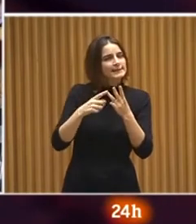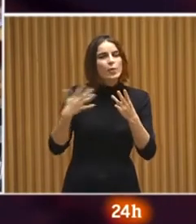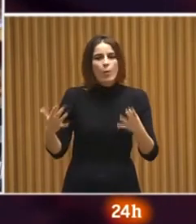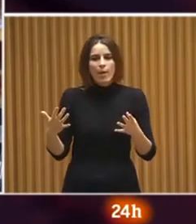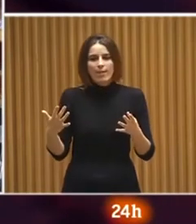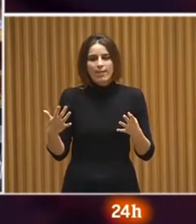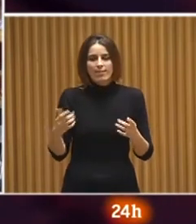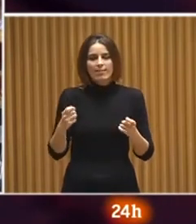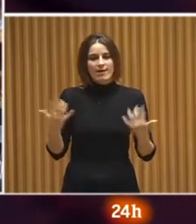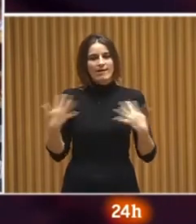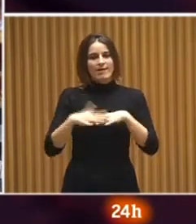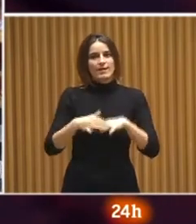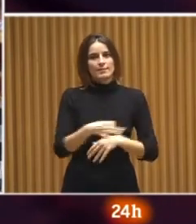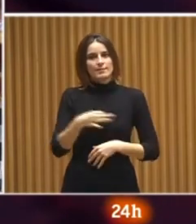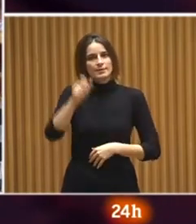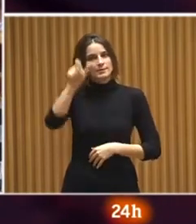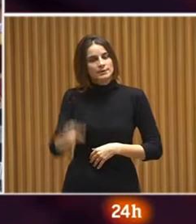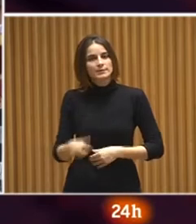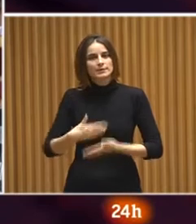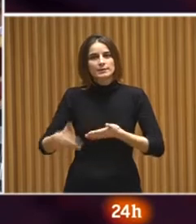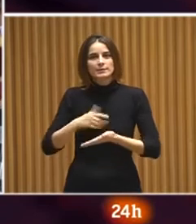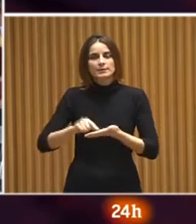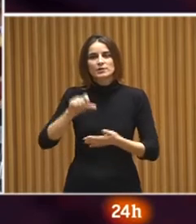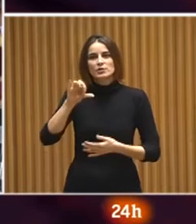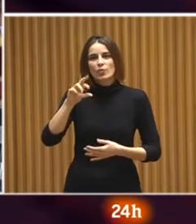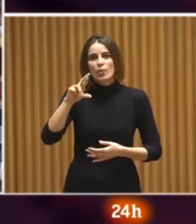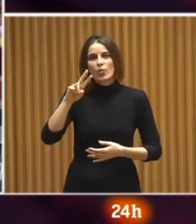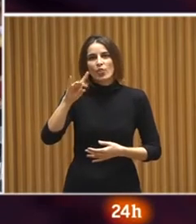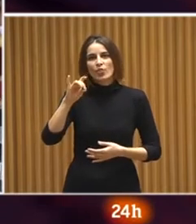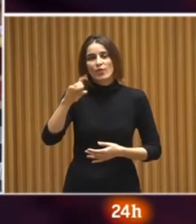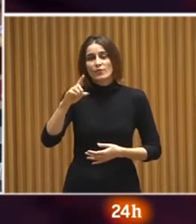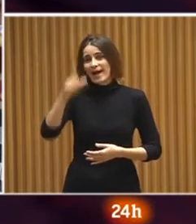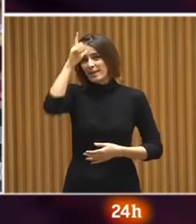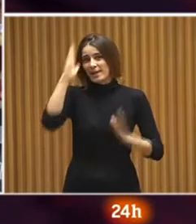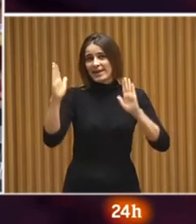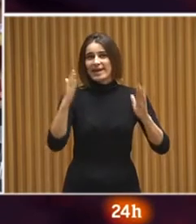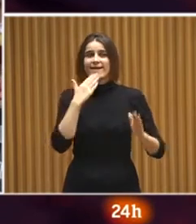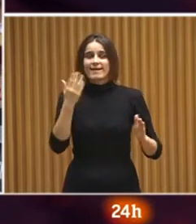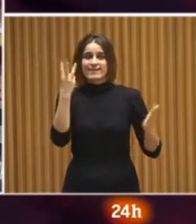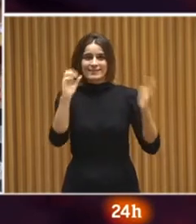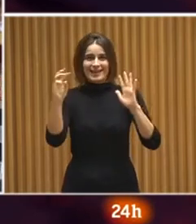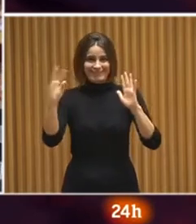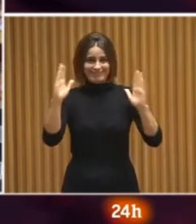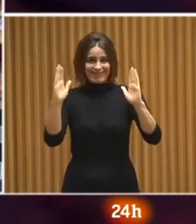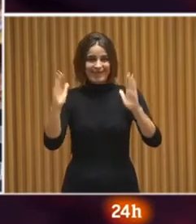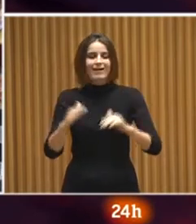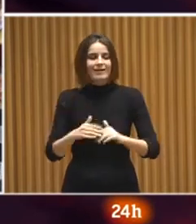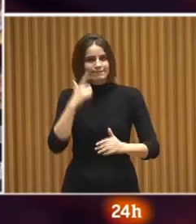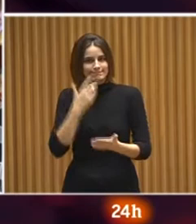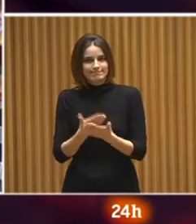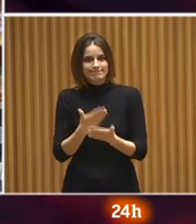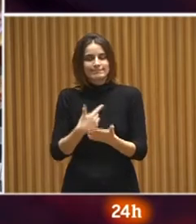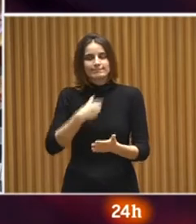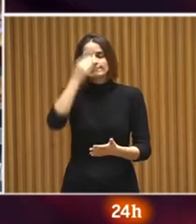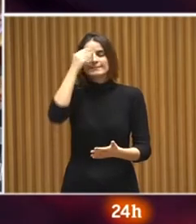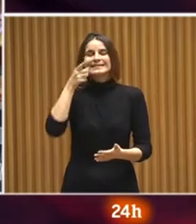Schmenck en la Alemania de Weimar. Ese es, a mi juicio, el elemento fundamental que permite garantizar su éxito, su